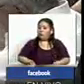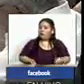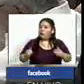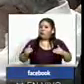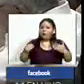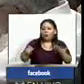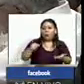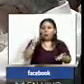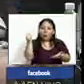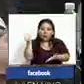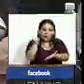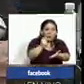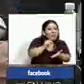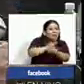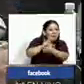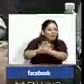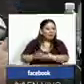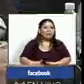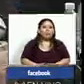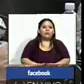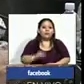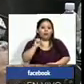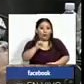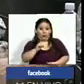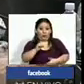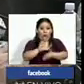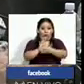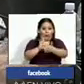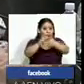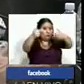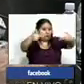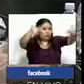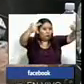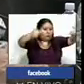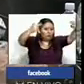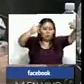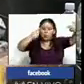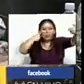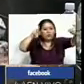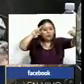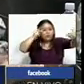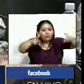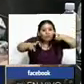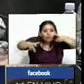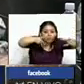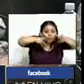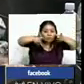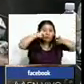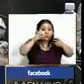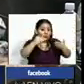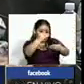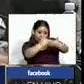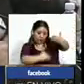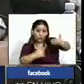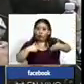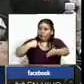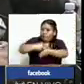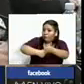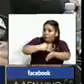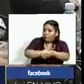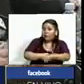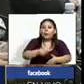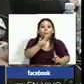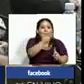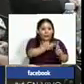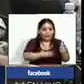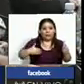con el préstamo. Y esto de la videovigilancia, como que no es tan videovigilancia, si sobre este particular, por eso insisto que el mismo señor